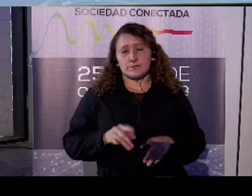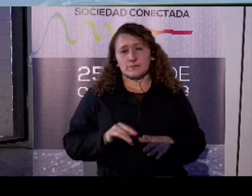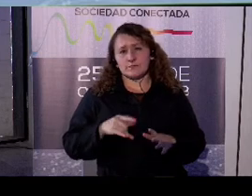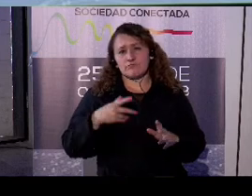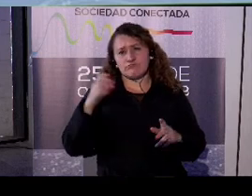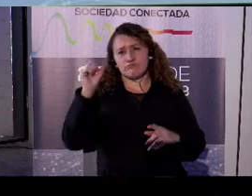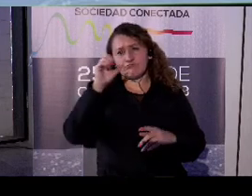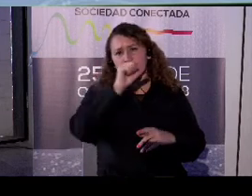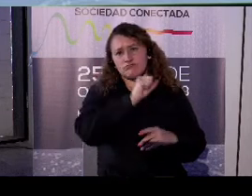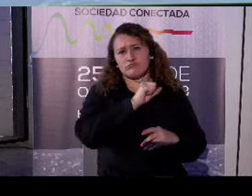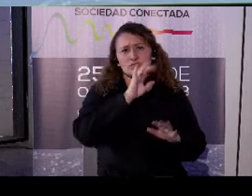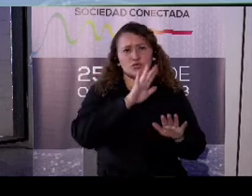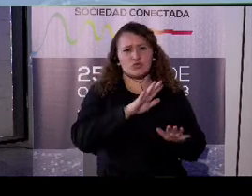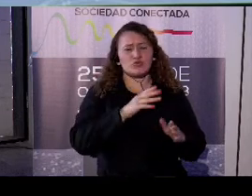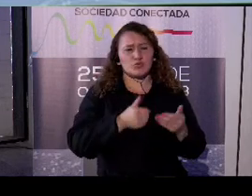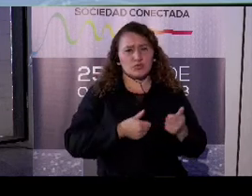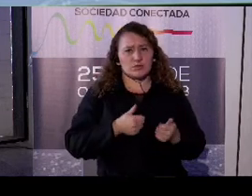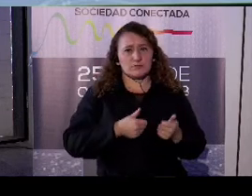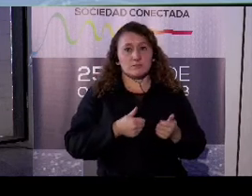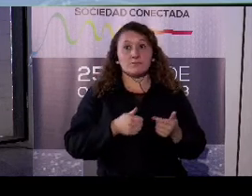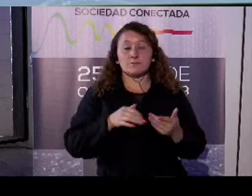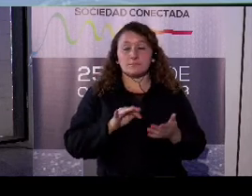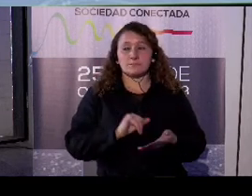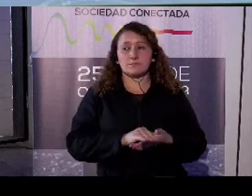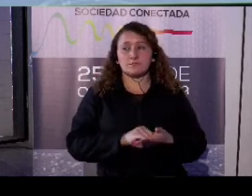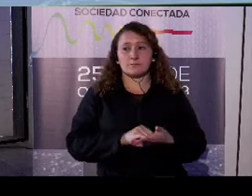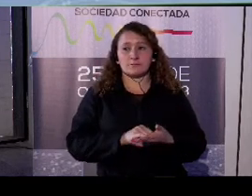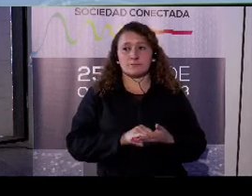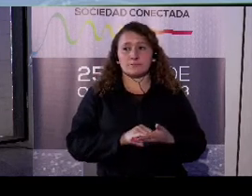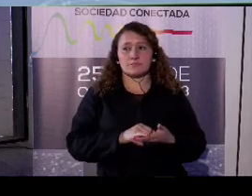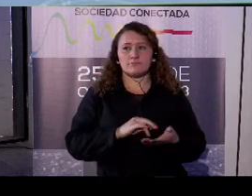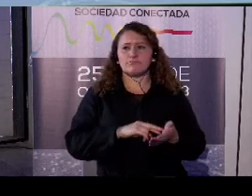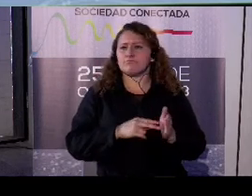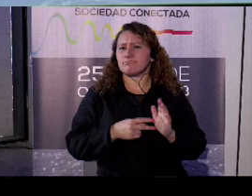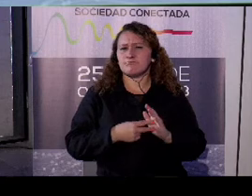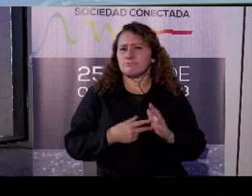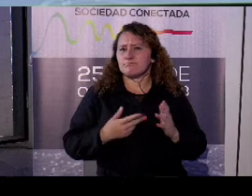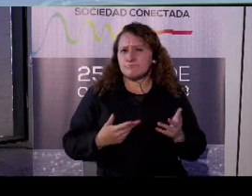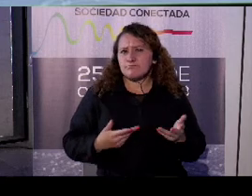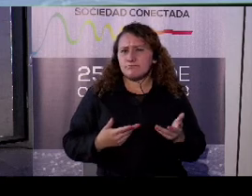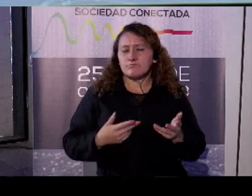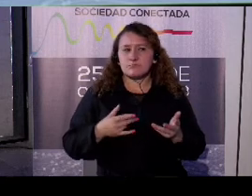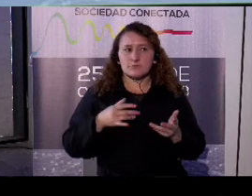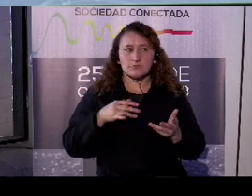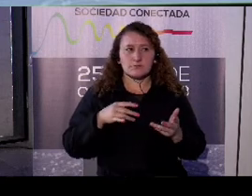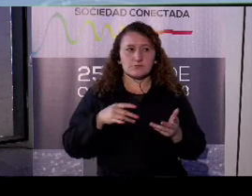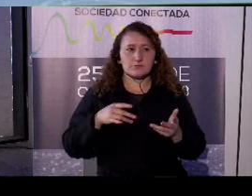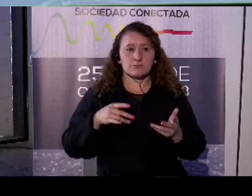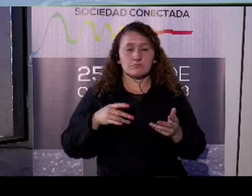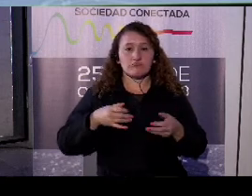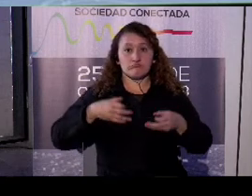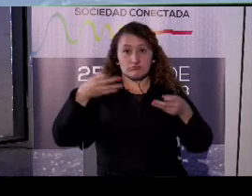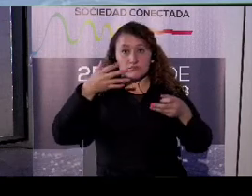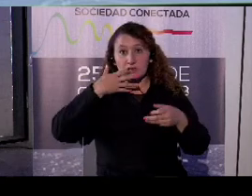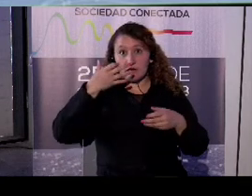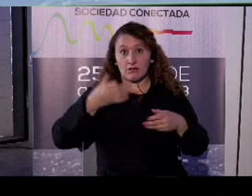identificar tendencias O sea qué es lo que vamos a tener en un despliego